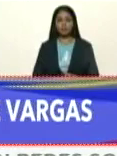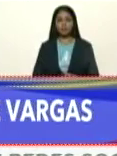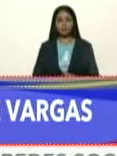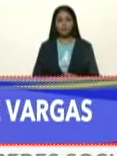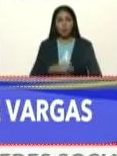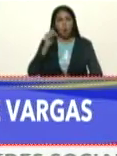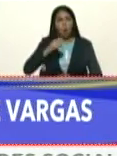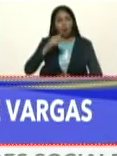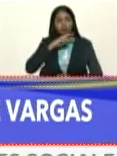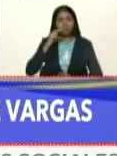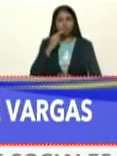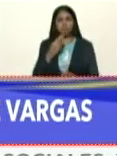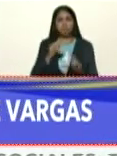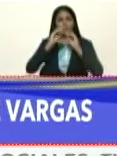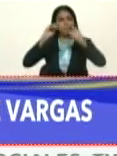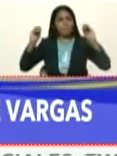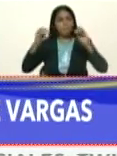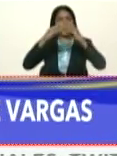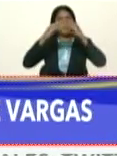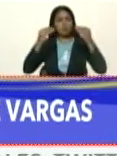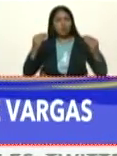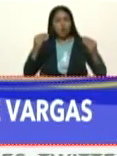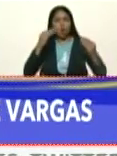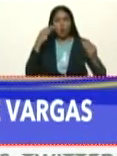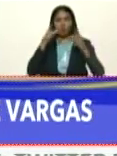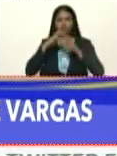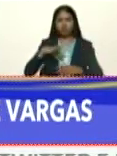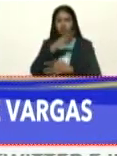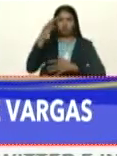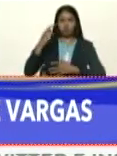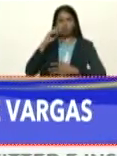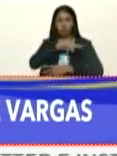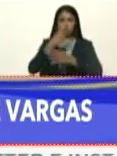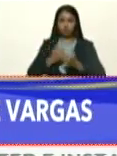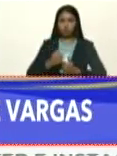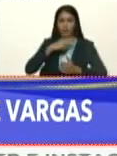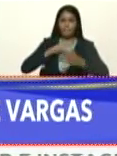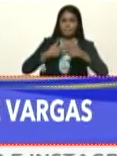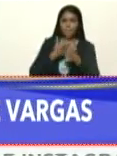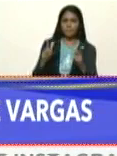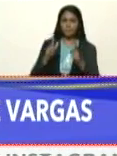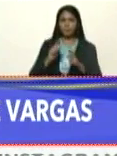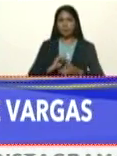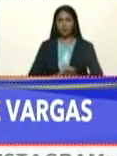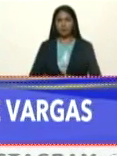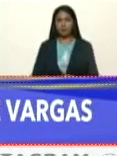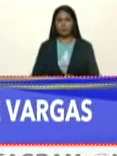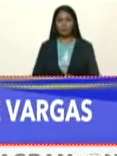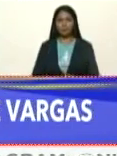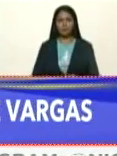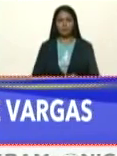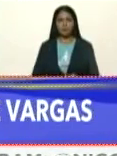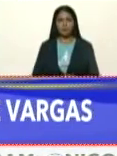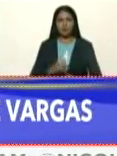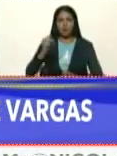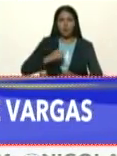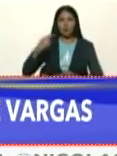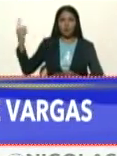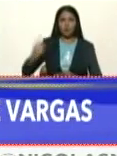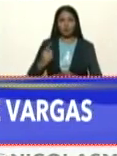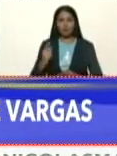Hoy hemos venido a invocar los espíritus inmortales de los libertadores. Hoy hemos venido